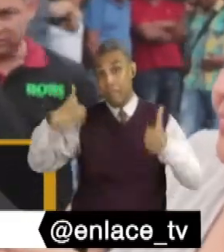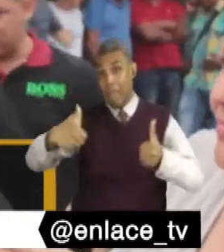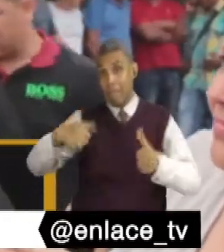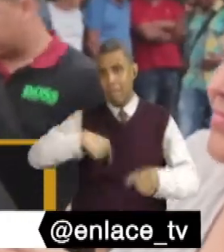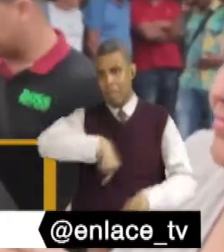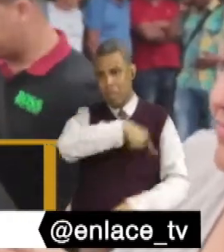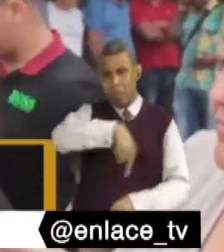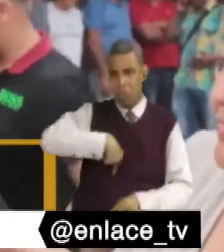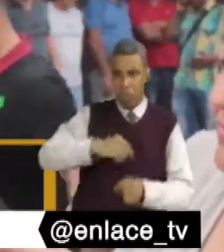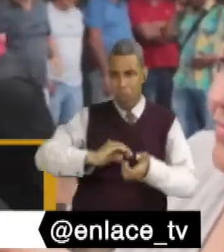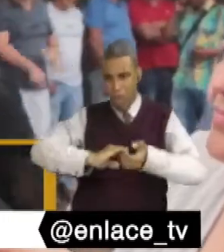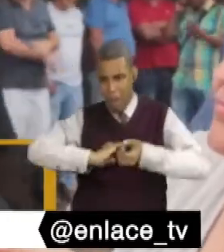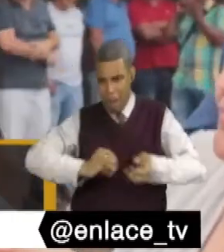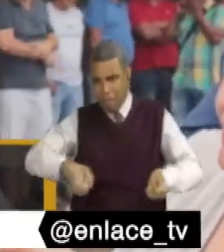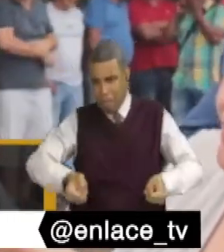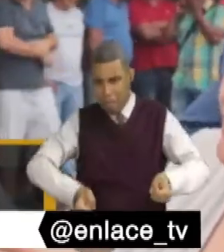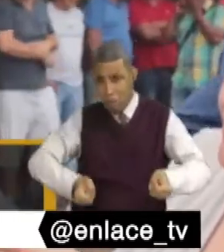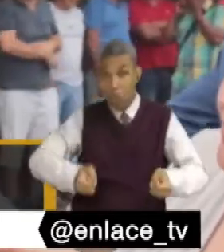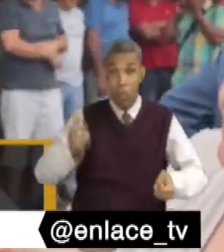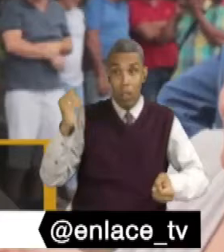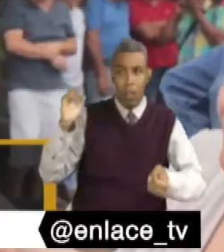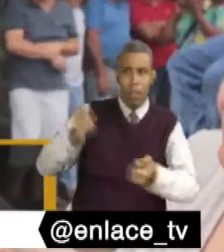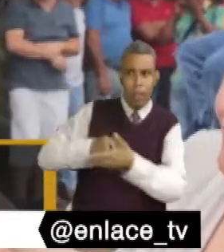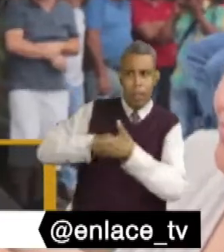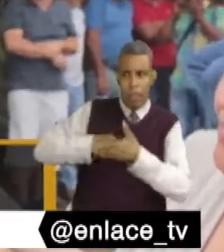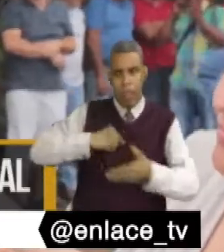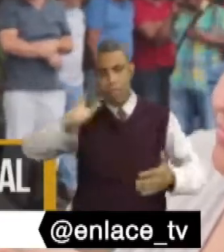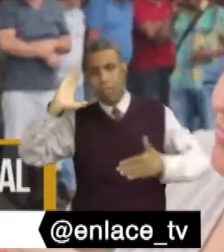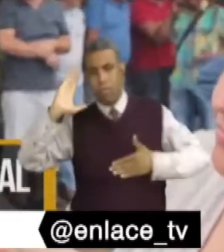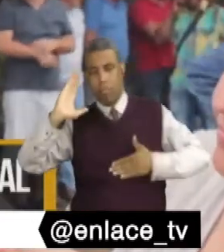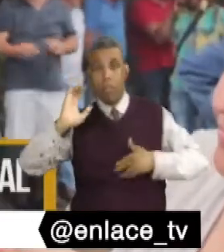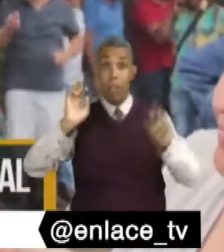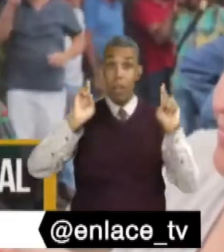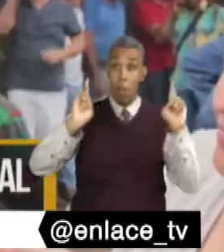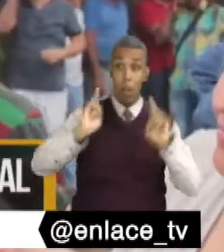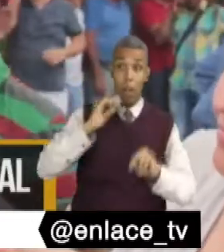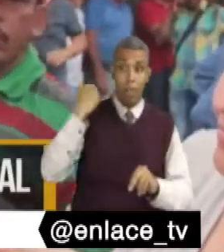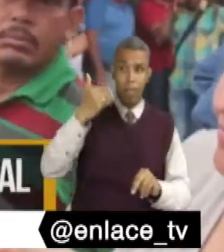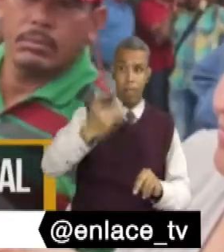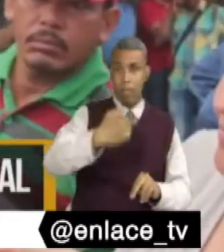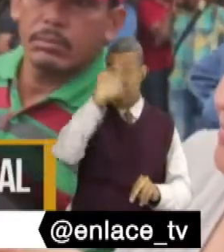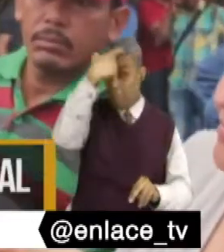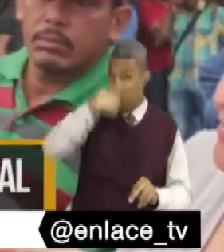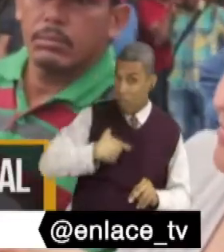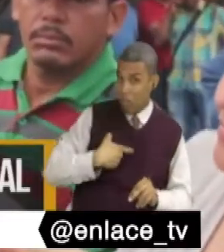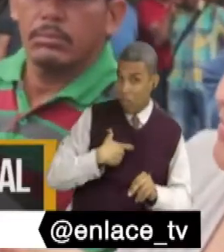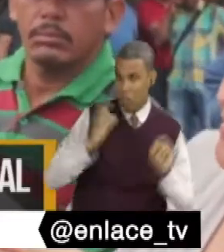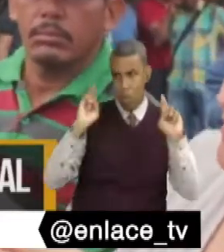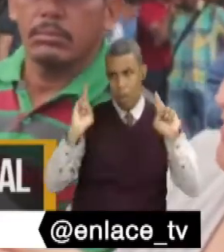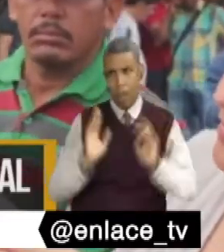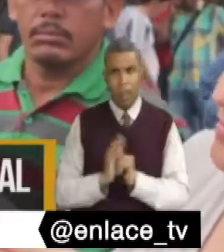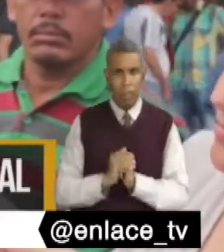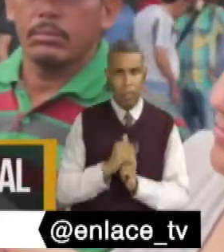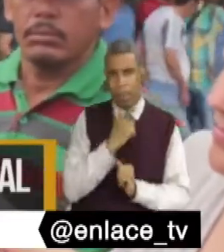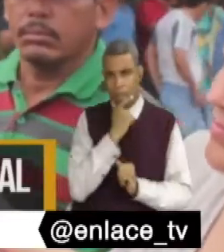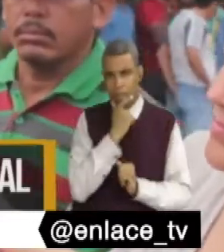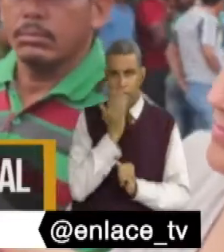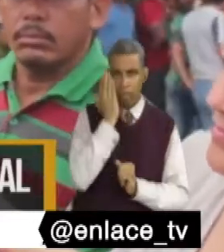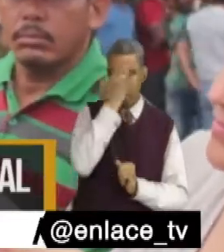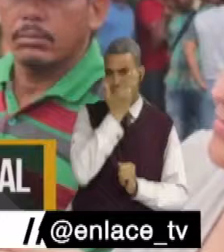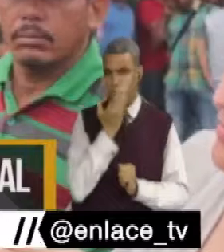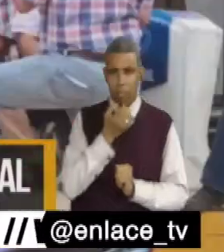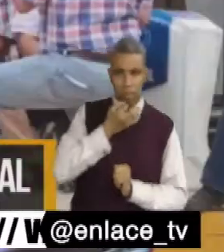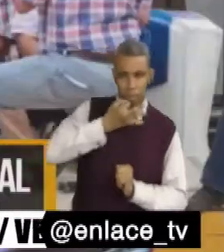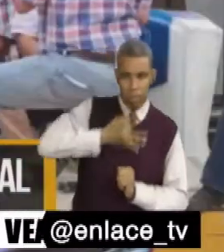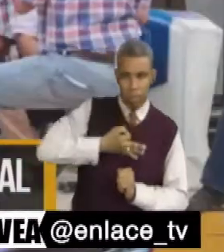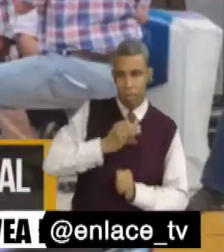nosotros en un montón de cosas. Lo bueno es que cumplan, lo bueno es que nos cumplan. Entonces la verdad nosotros vamos a ver evolucionando el día, nos vamos dando de cuenta si verdaderamente están cumpliendo o